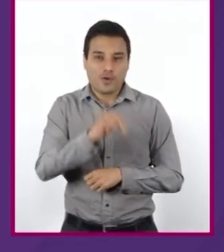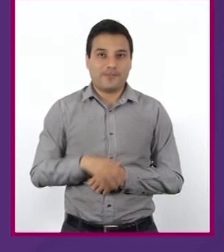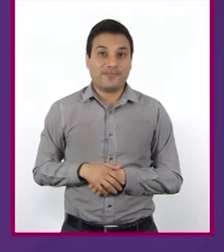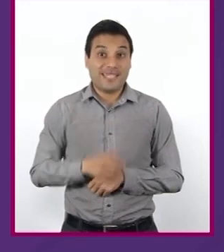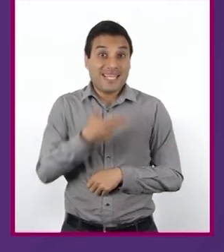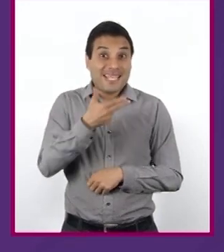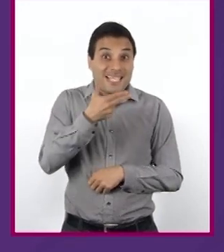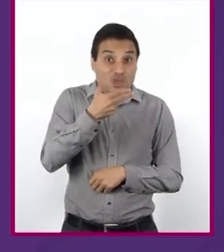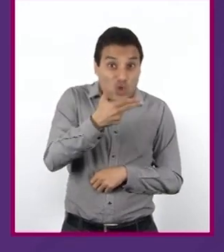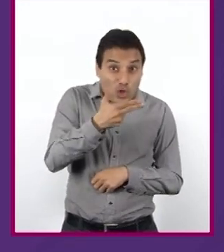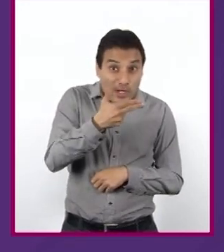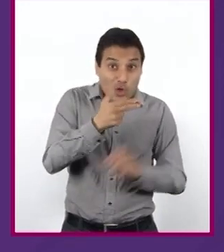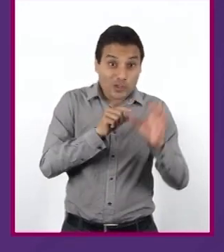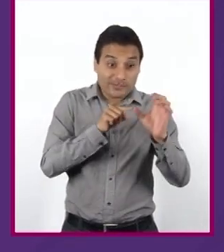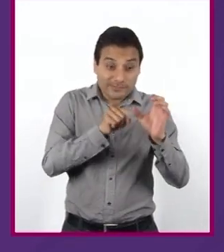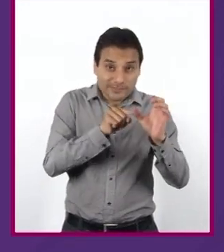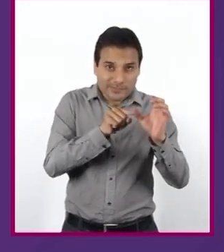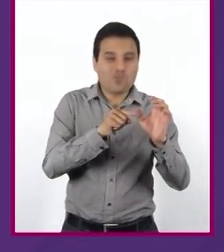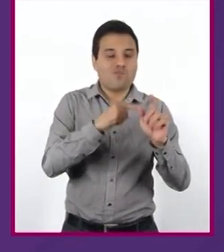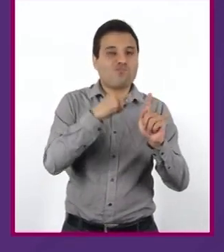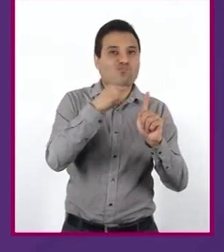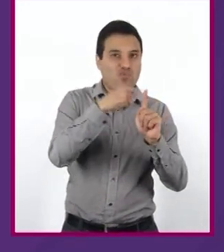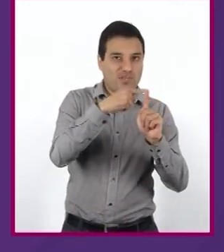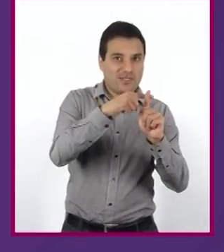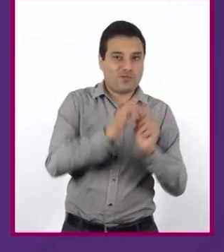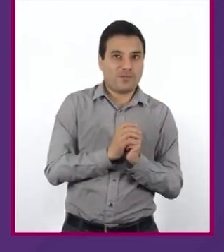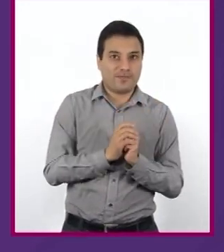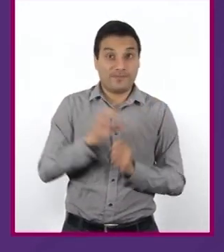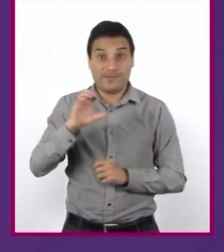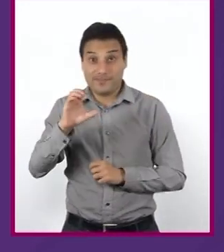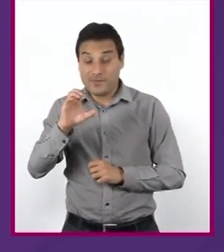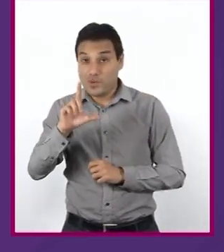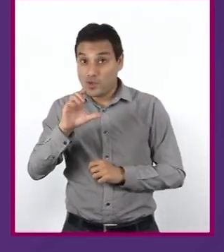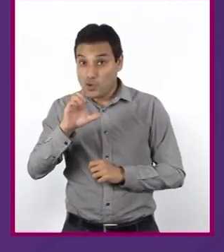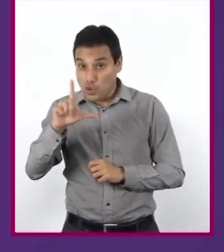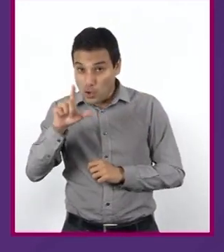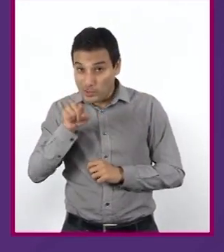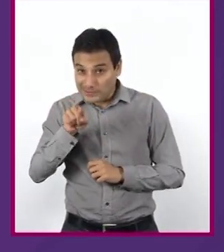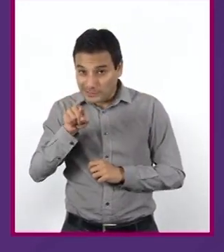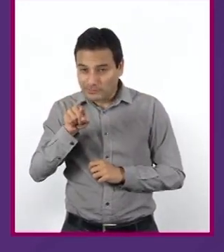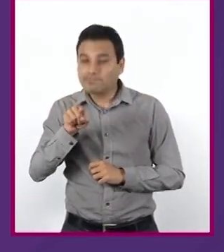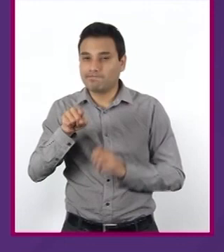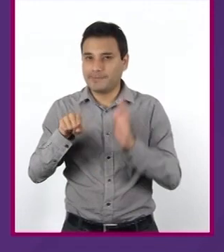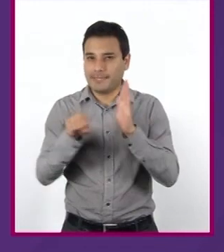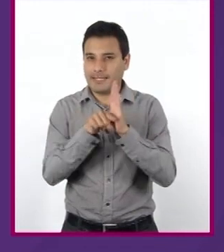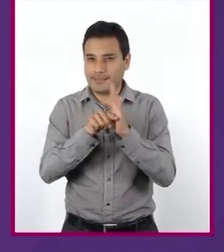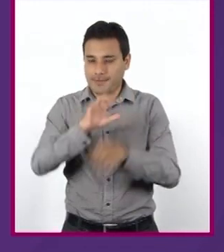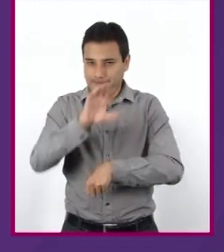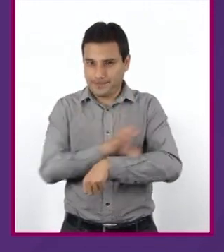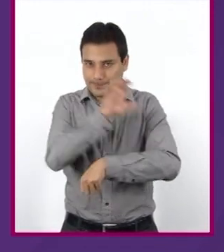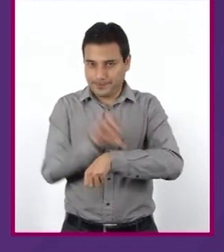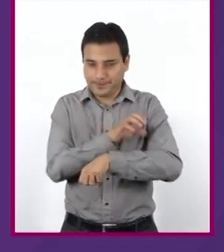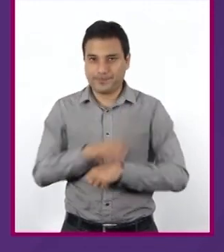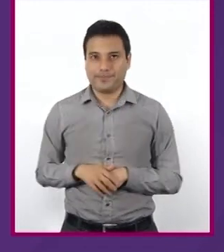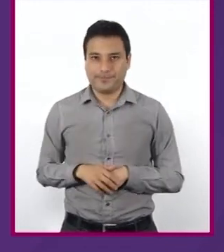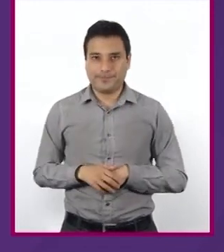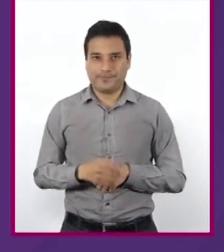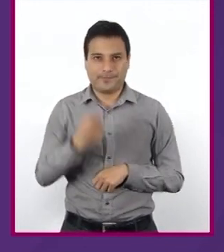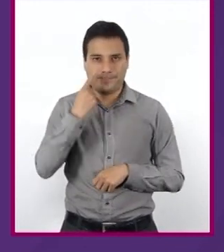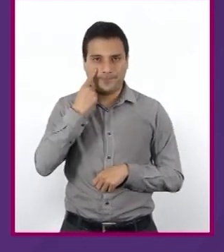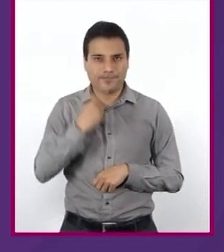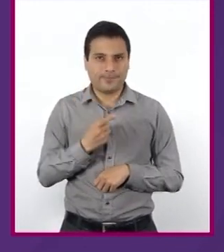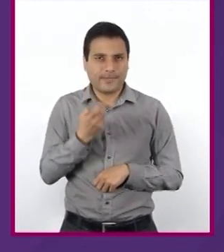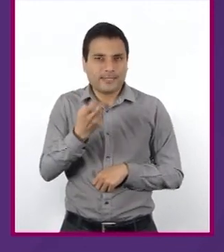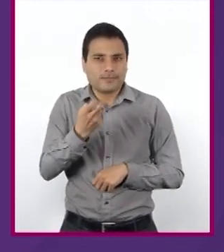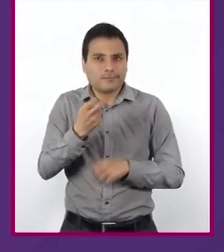con carga positiva y el cloro con carga negativa. Observen cómo se representa la